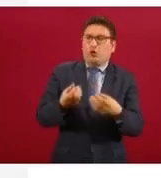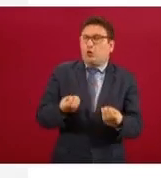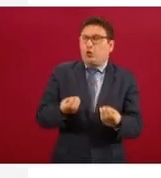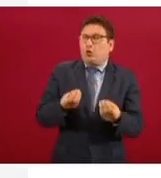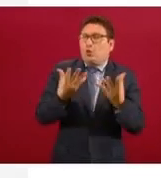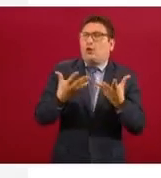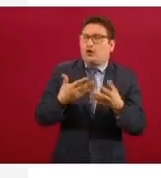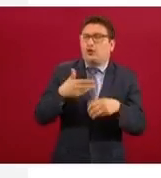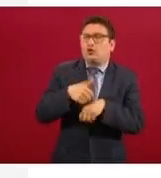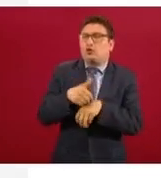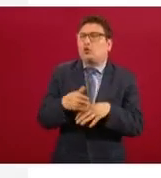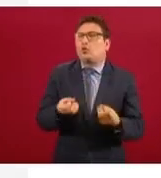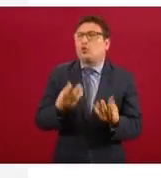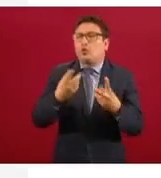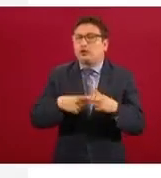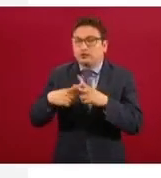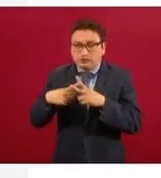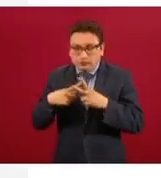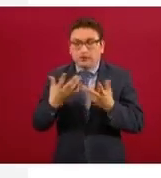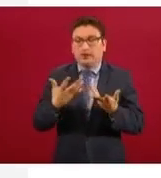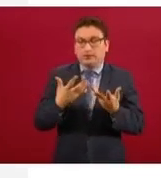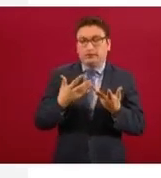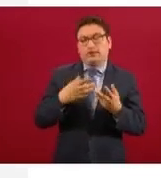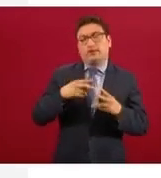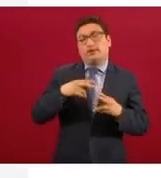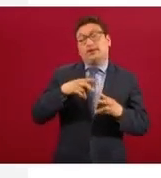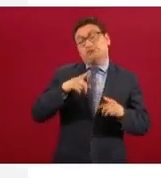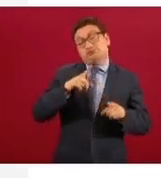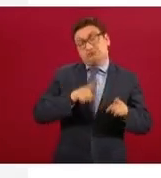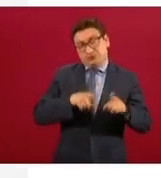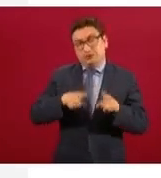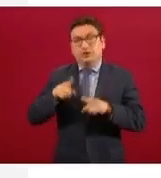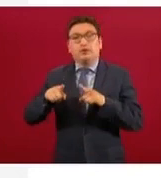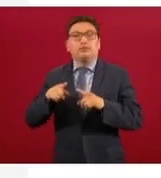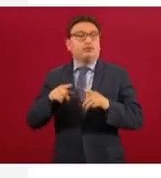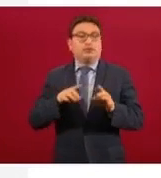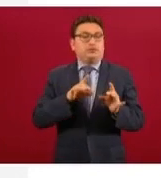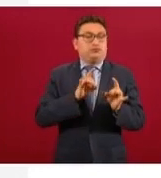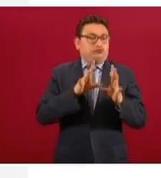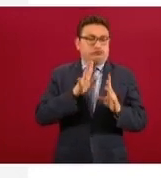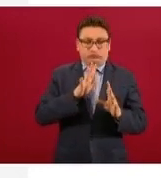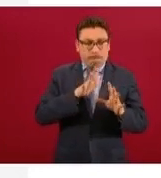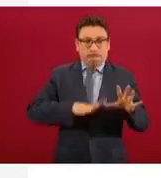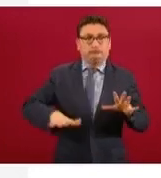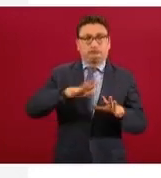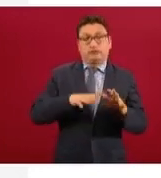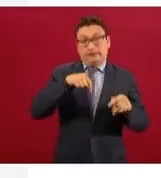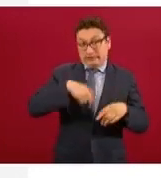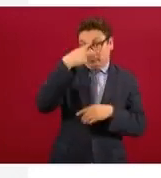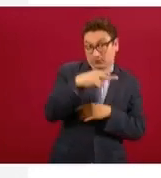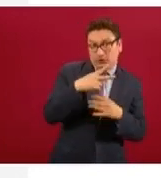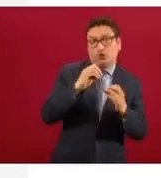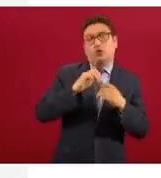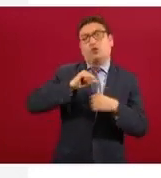es una medida directamente observable de la cantidad de casos que puede haber en México o en cualquier otra parte del